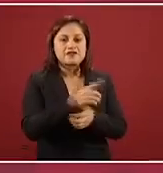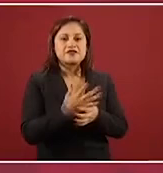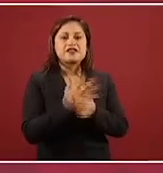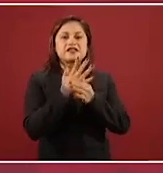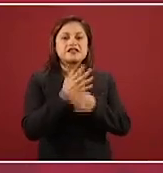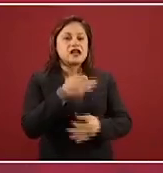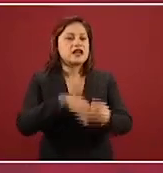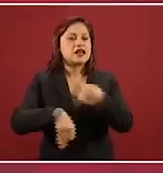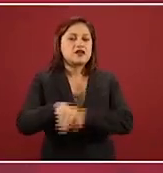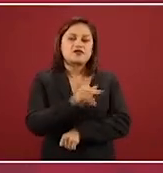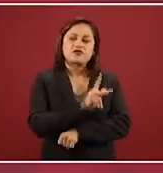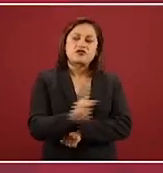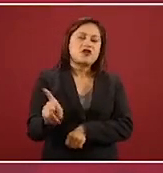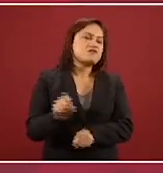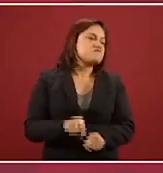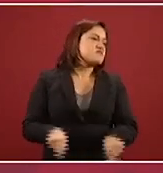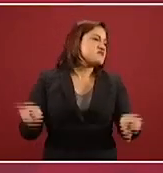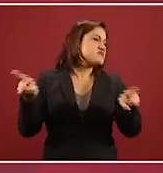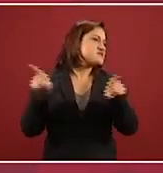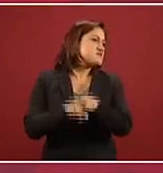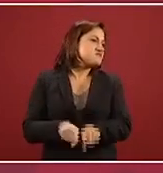son lo mismo.